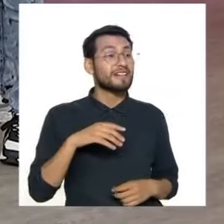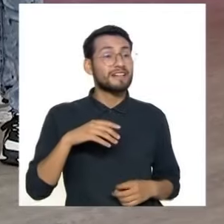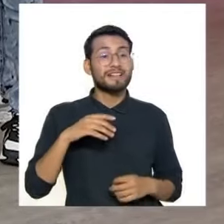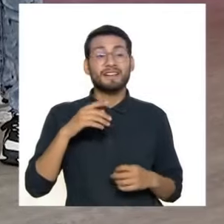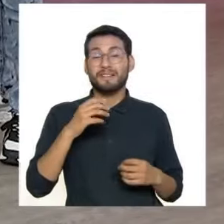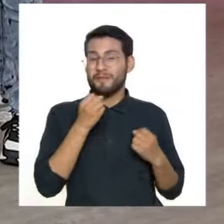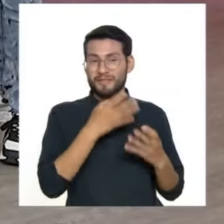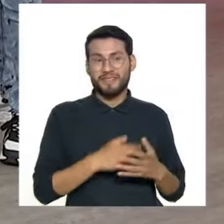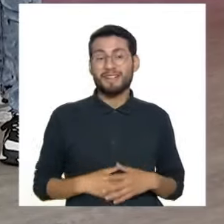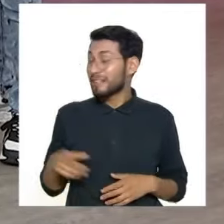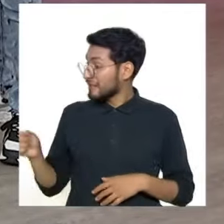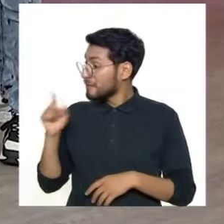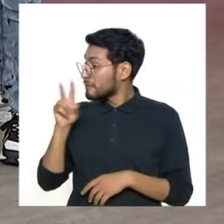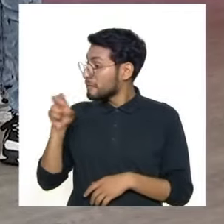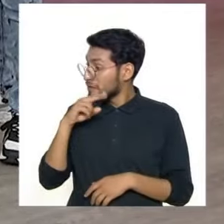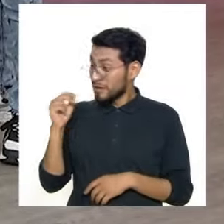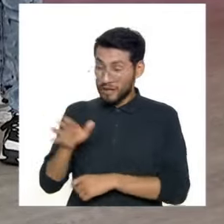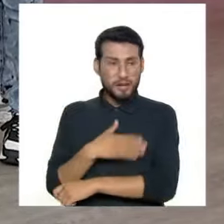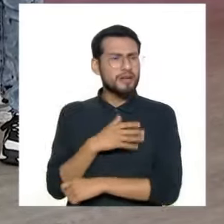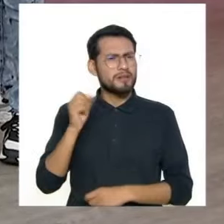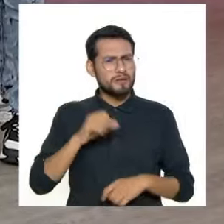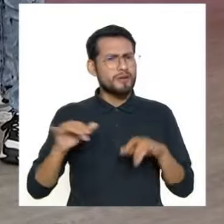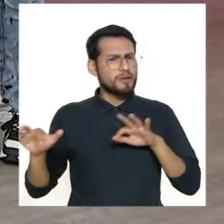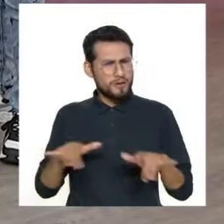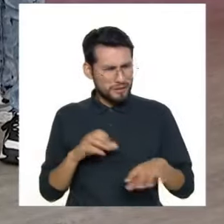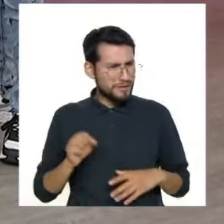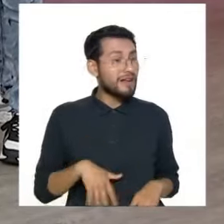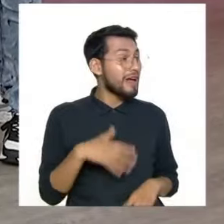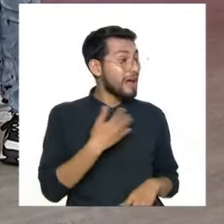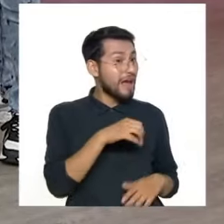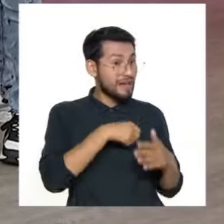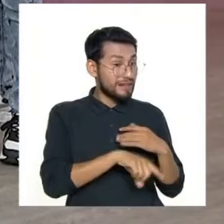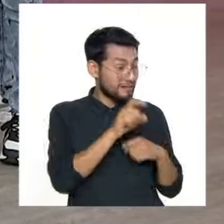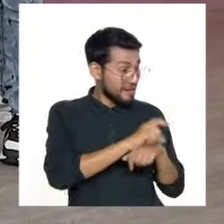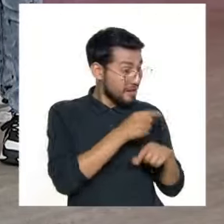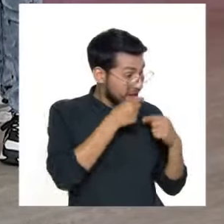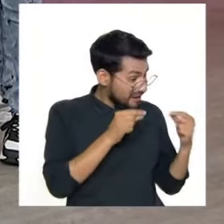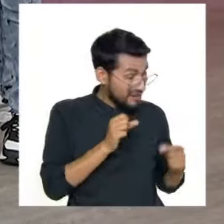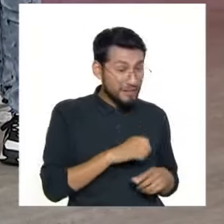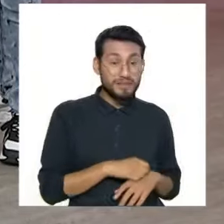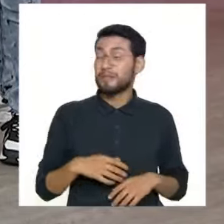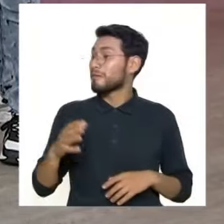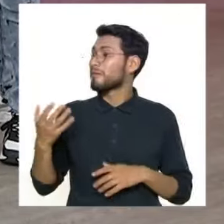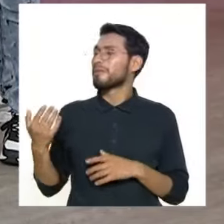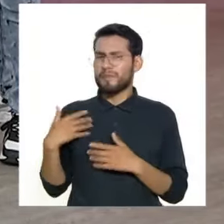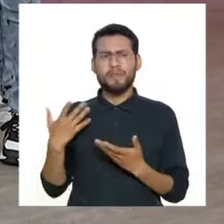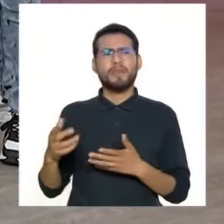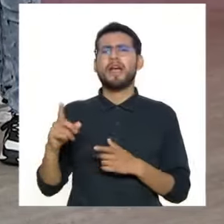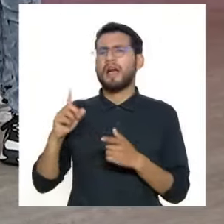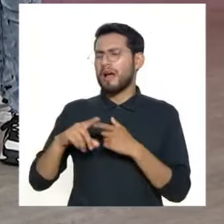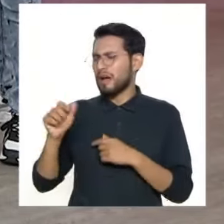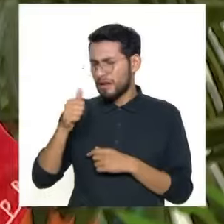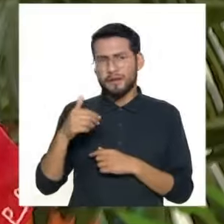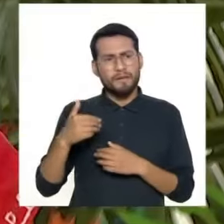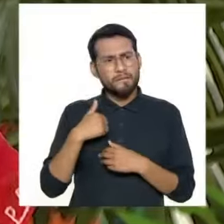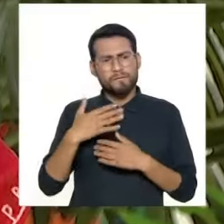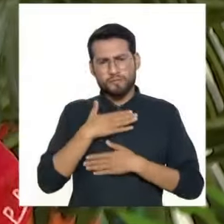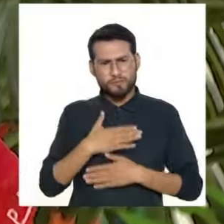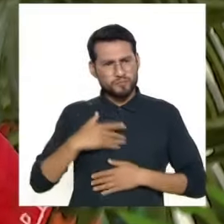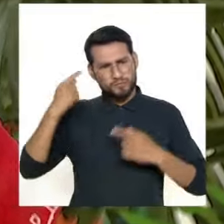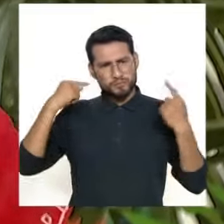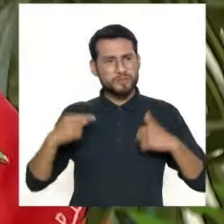encanta canta dice encanta y toca el piano cuenta hasta el 10 sabe las partte de su